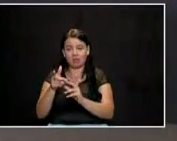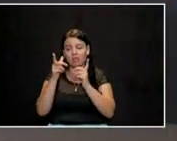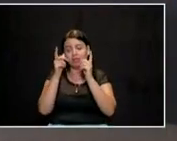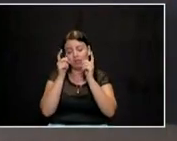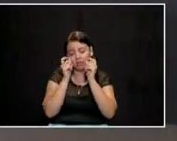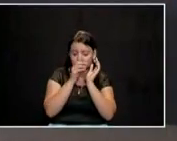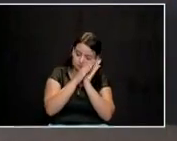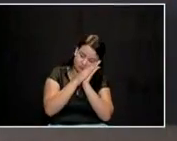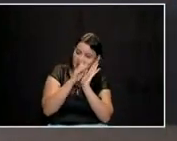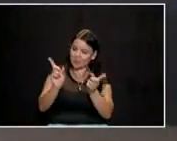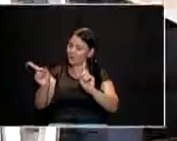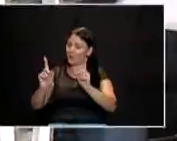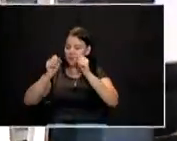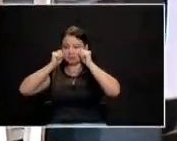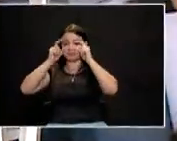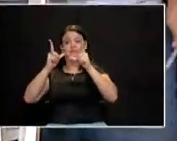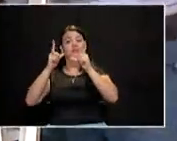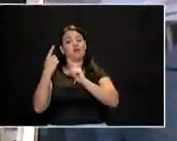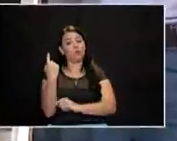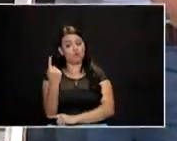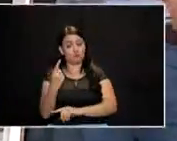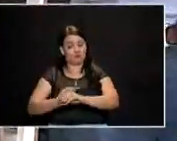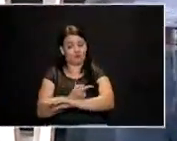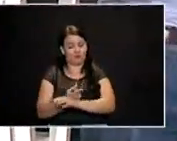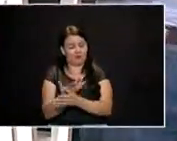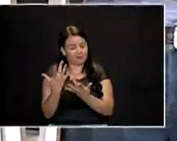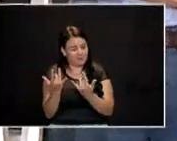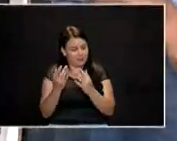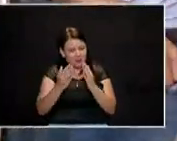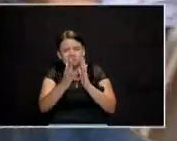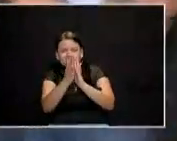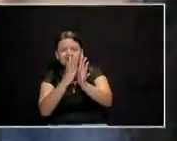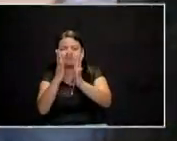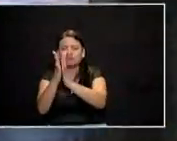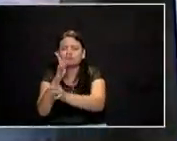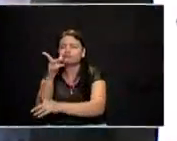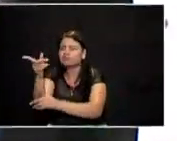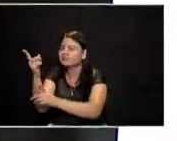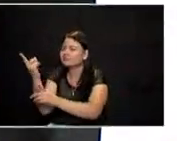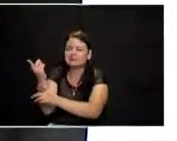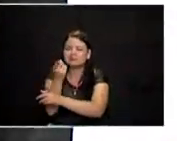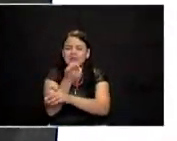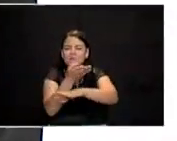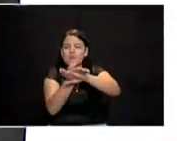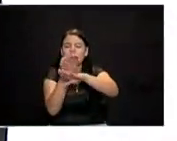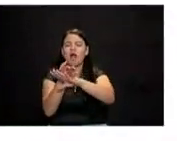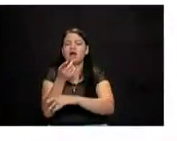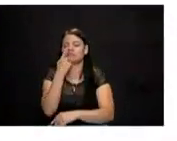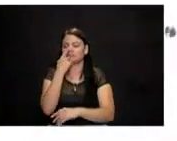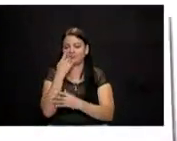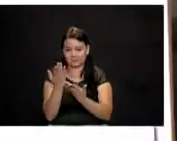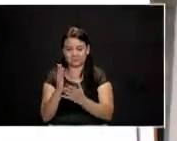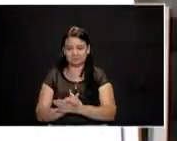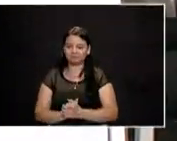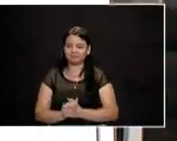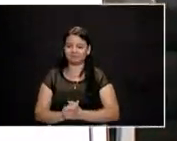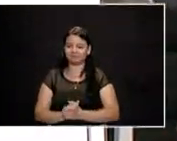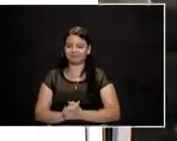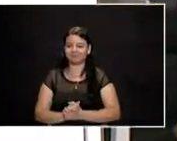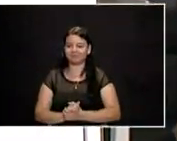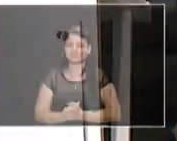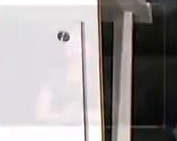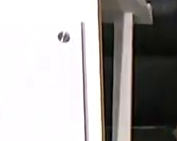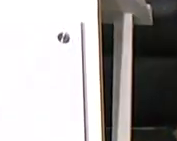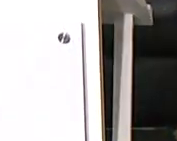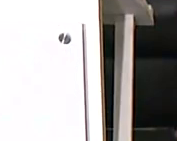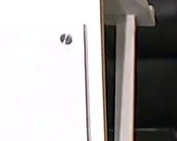tampoco, porque no. tenemos todavía una hora para conocer otro tipo de propuestas de candidatos a la alcaldía de Medellín. Ya volvemos. Ya regresamos.